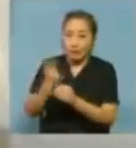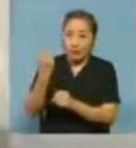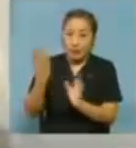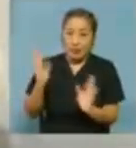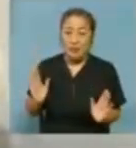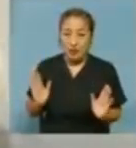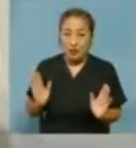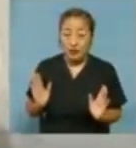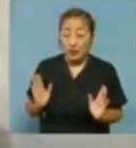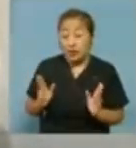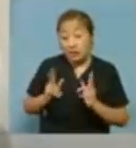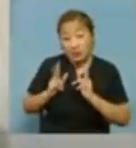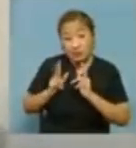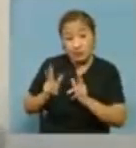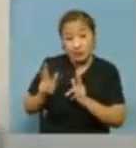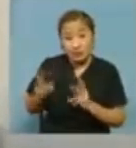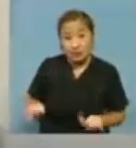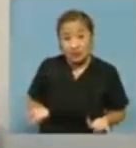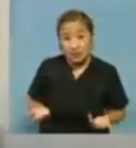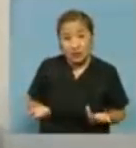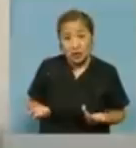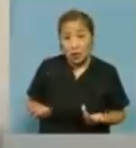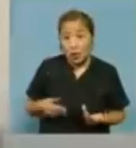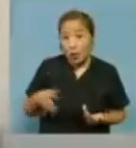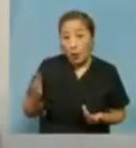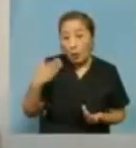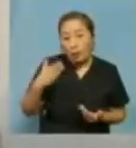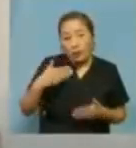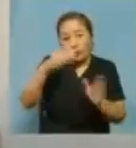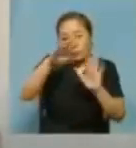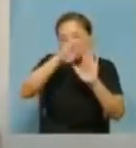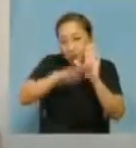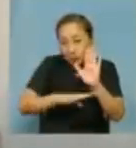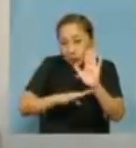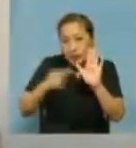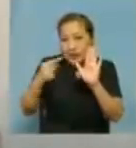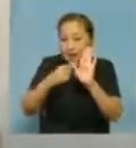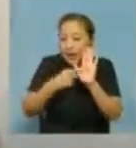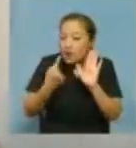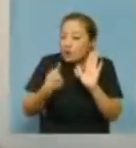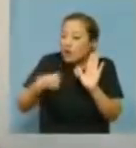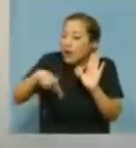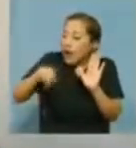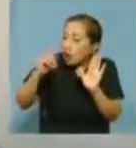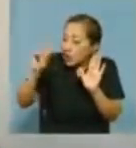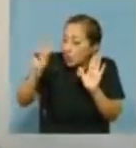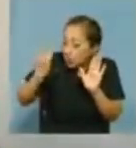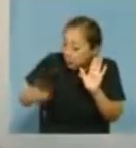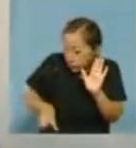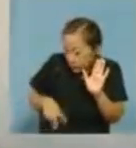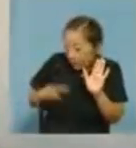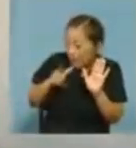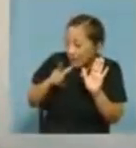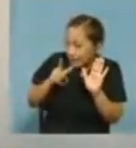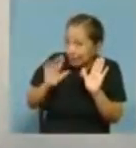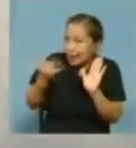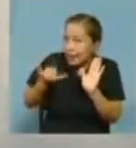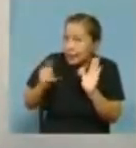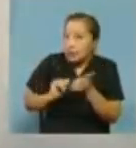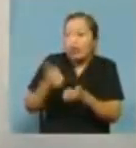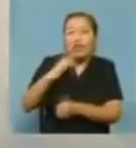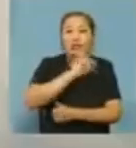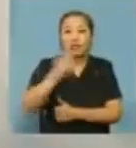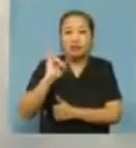como indica cualquier tipo de protocolo, ante el mínimo indicio de un abuso, lo que corresponde es hacer